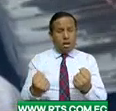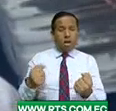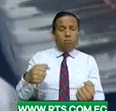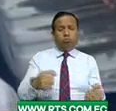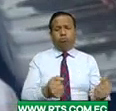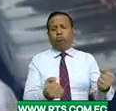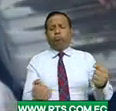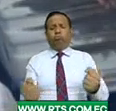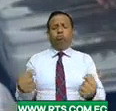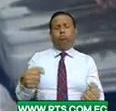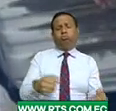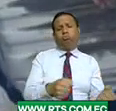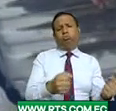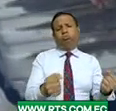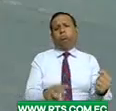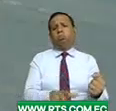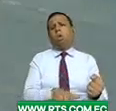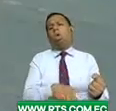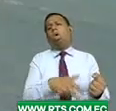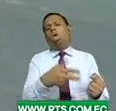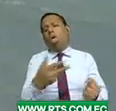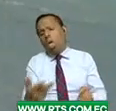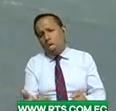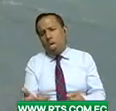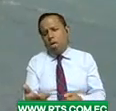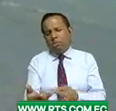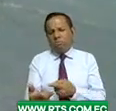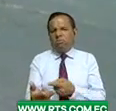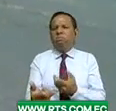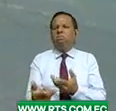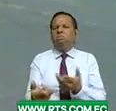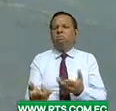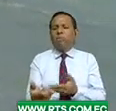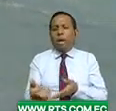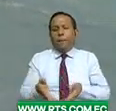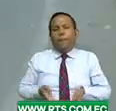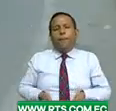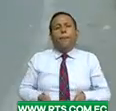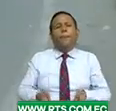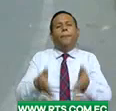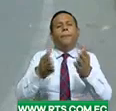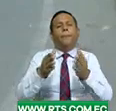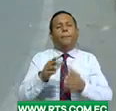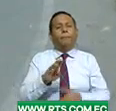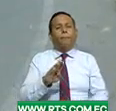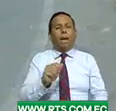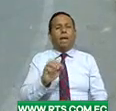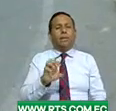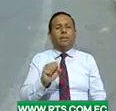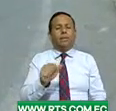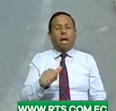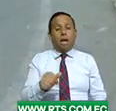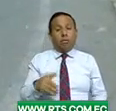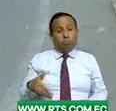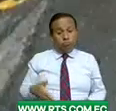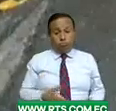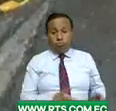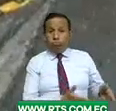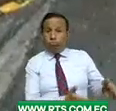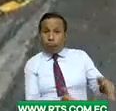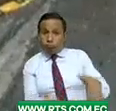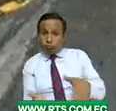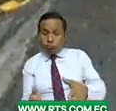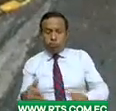a un costado de la vía. El vehículo circulaba en sentido Baeza Pifo y fue justo en una curva donde se registró el